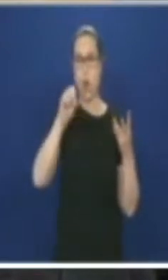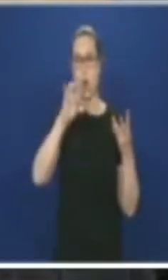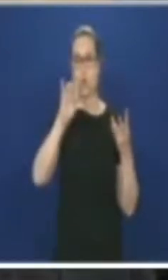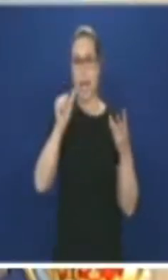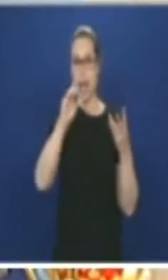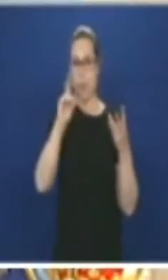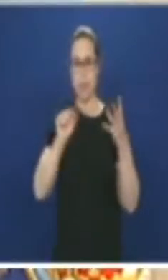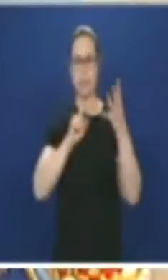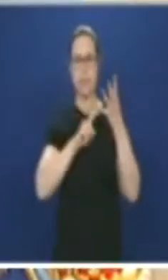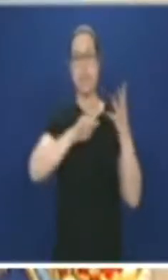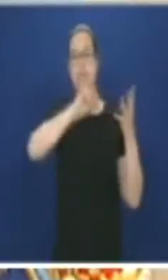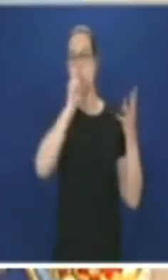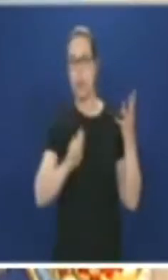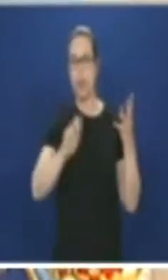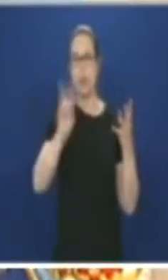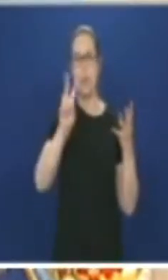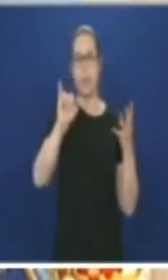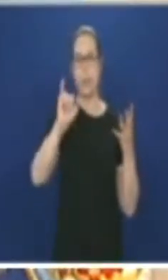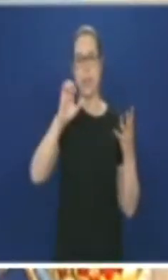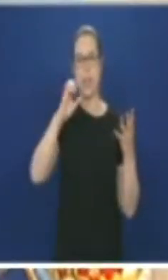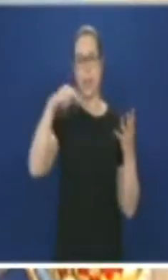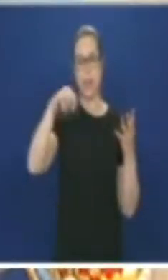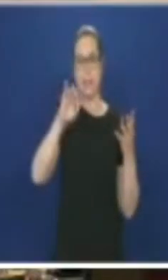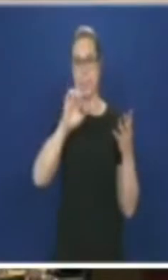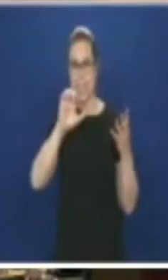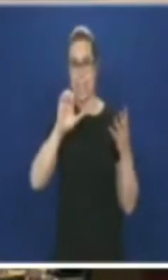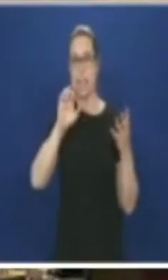Risco. Grazas.